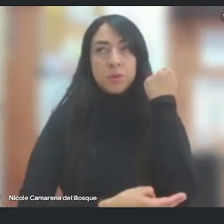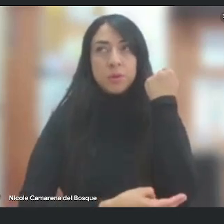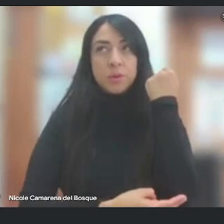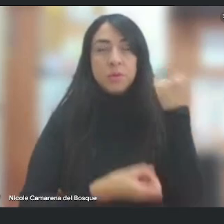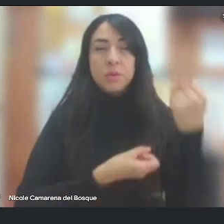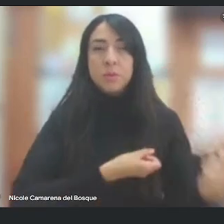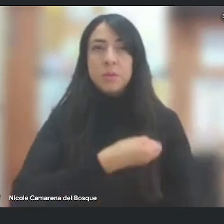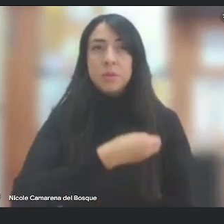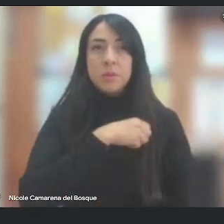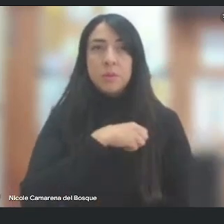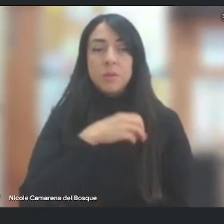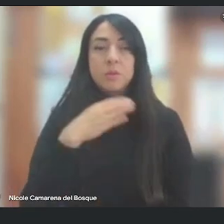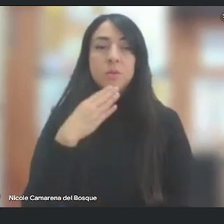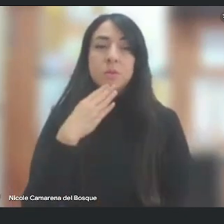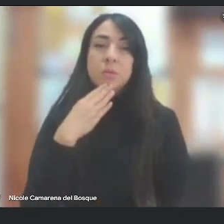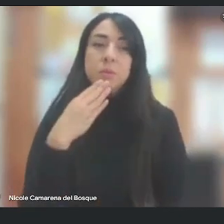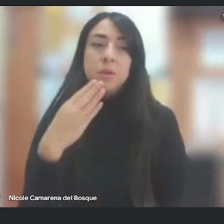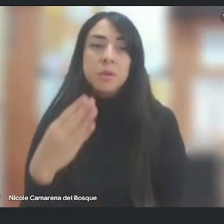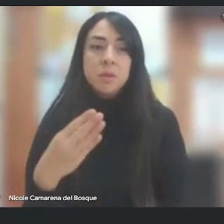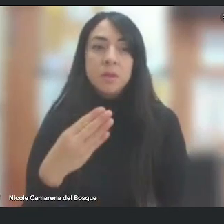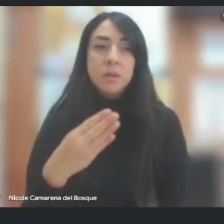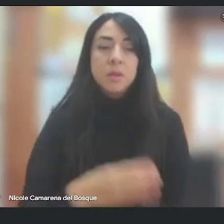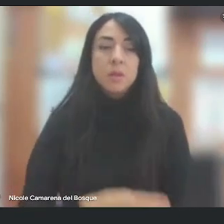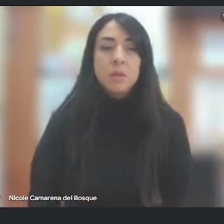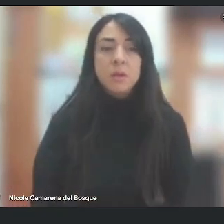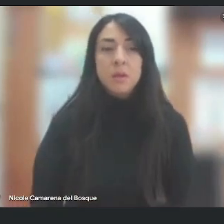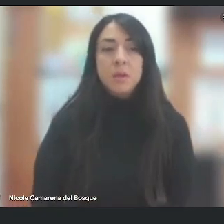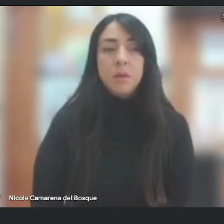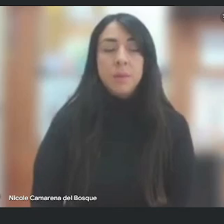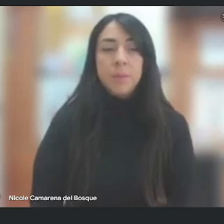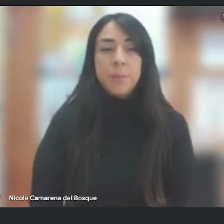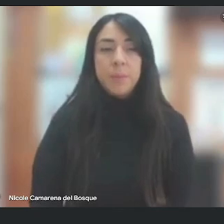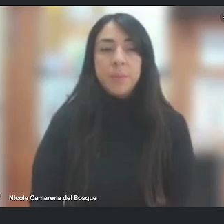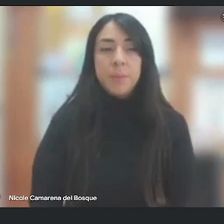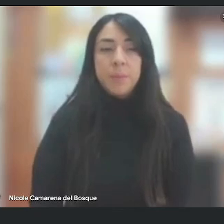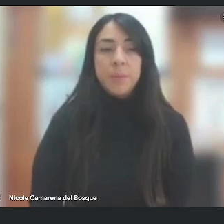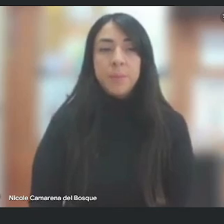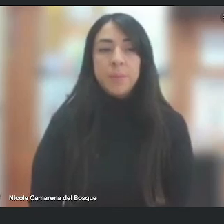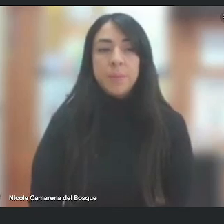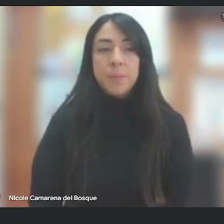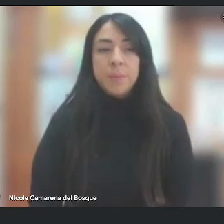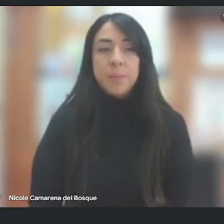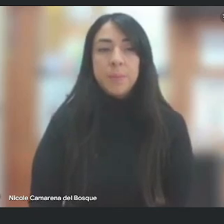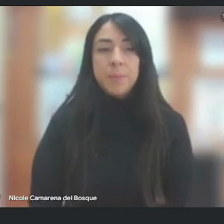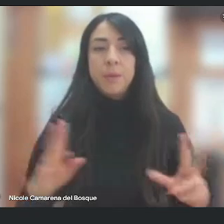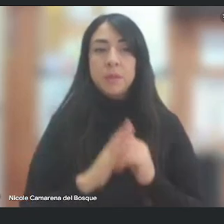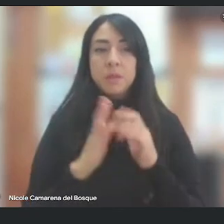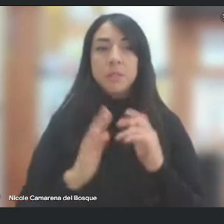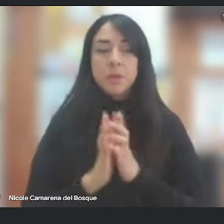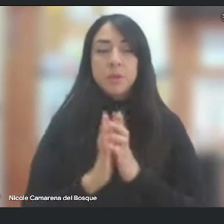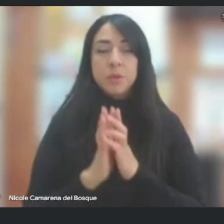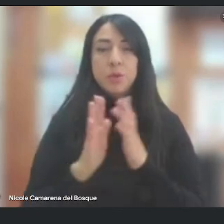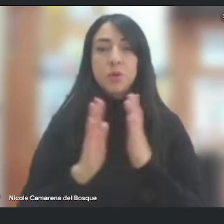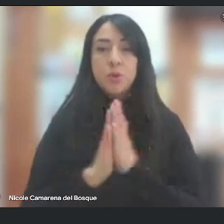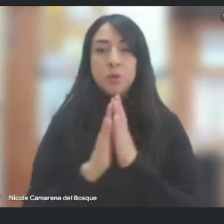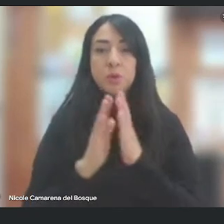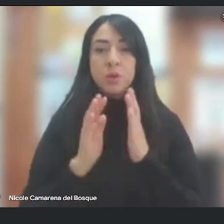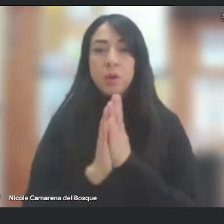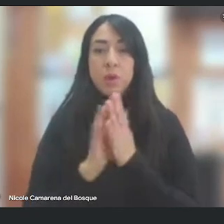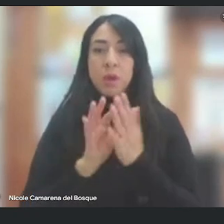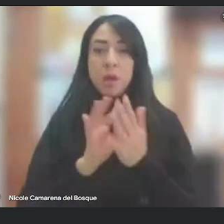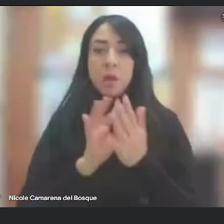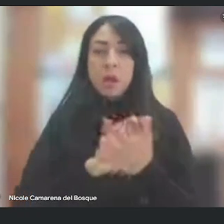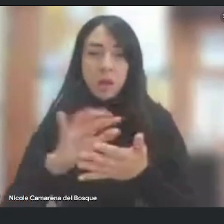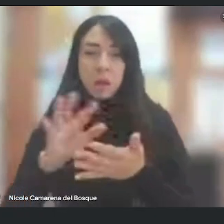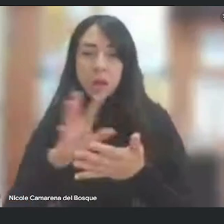primer cartilla que les mencioné, pero aquí hay que hacer énfasis en que tienen derecho a participar y ser tomadas en cuenta